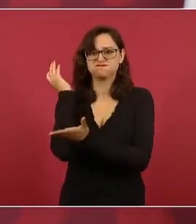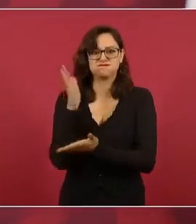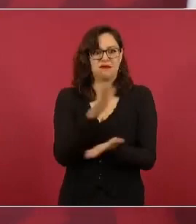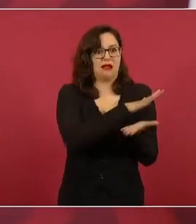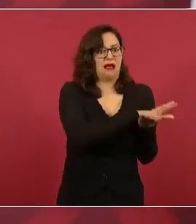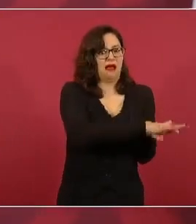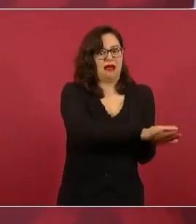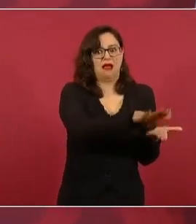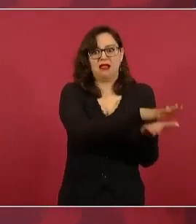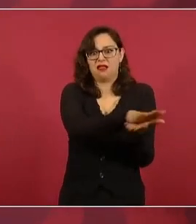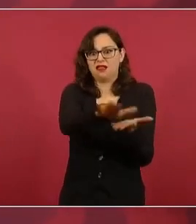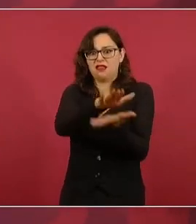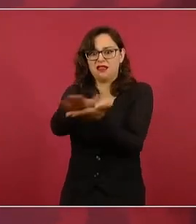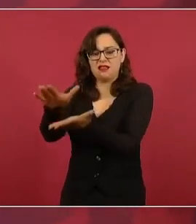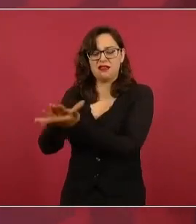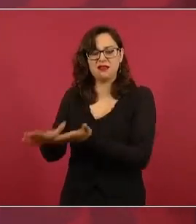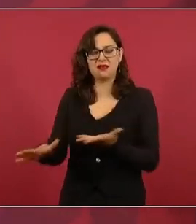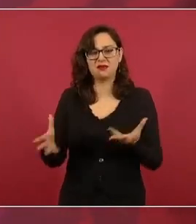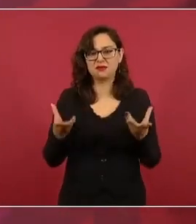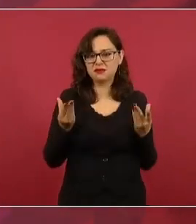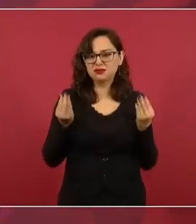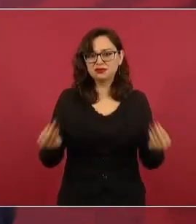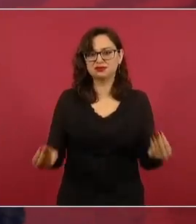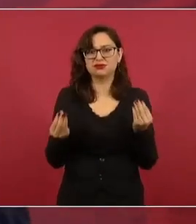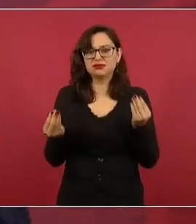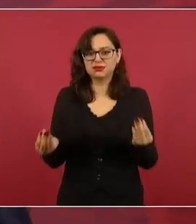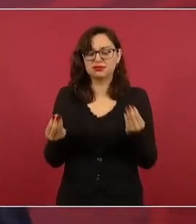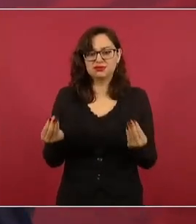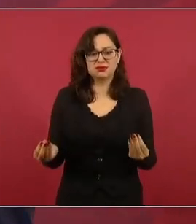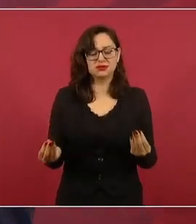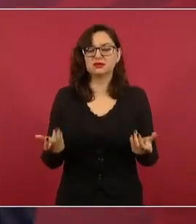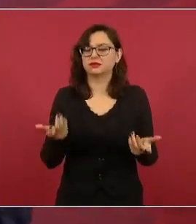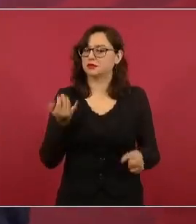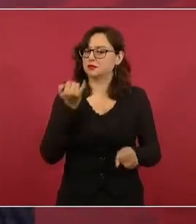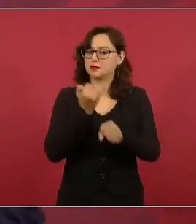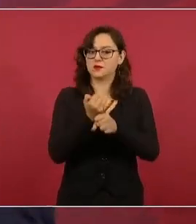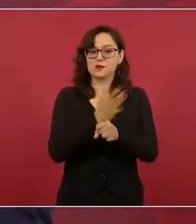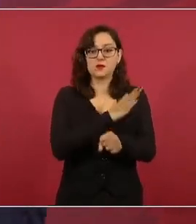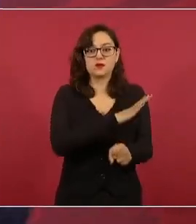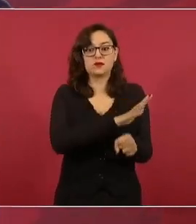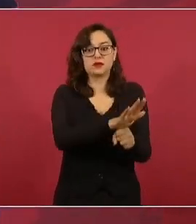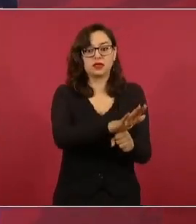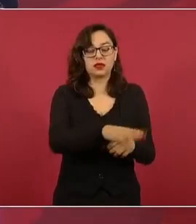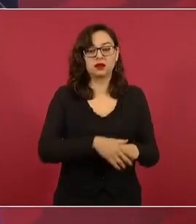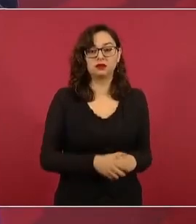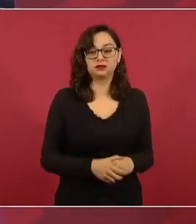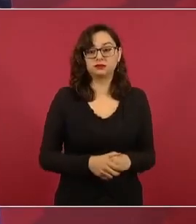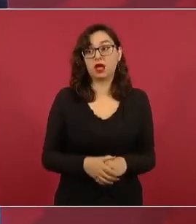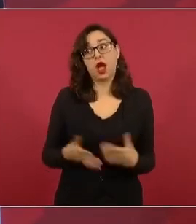No puede haber un doble discurso de decir que nos preocupa